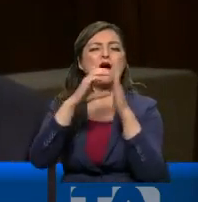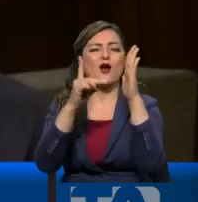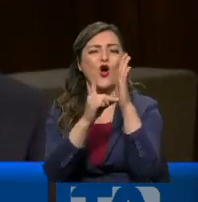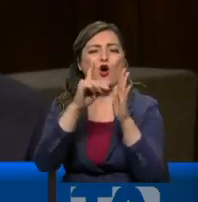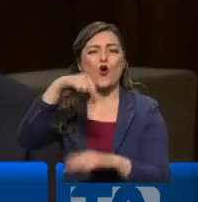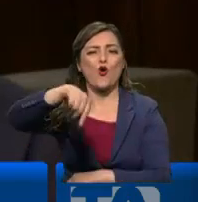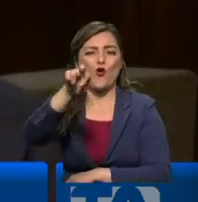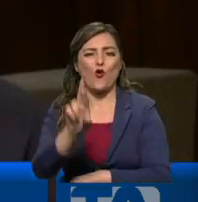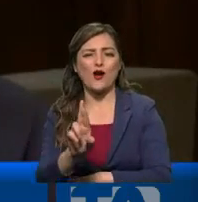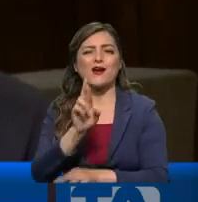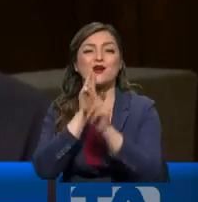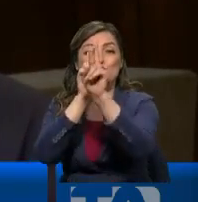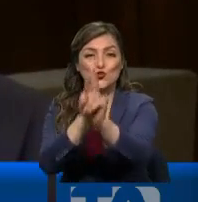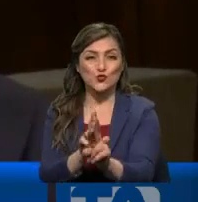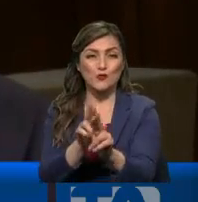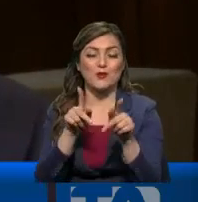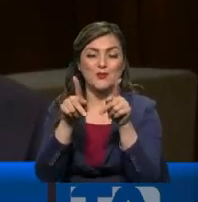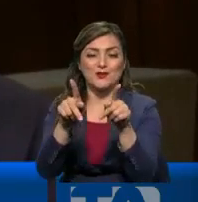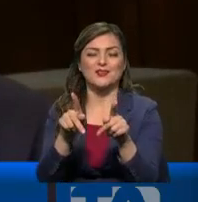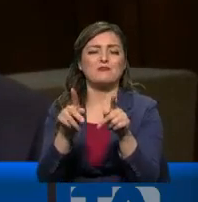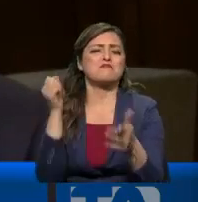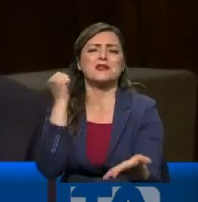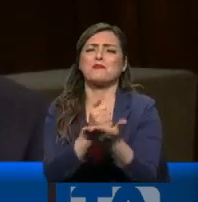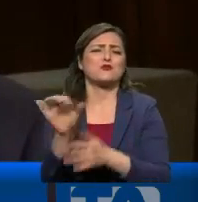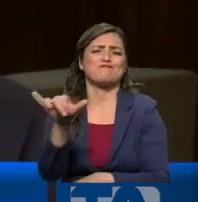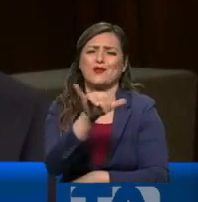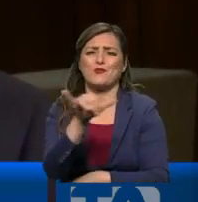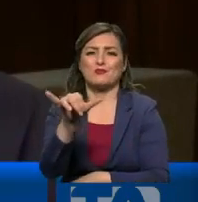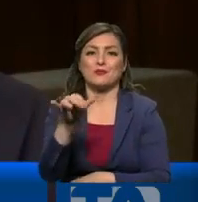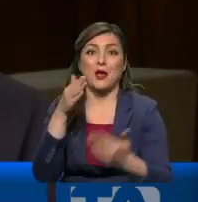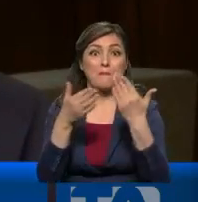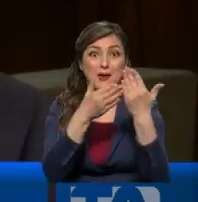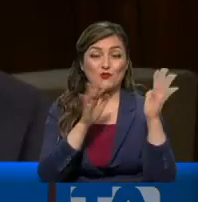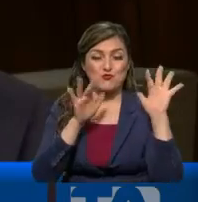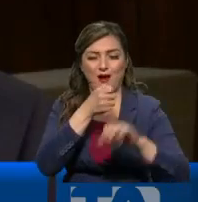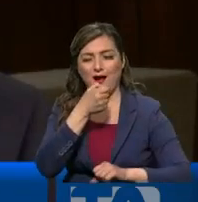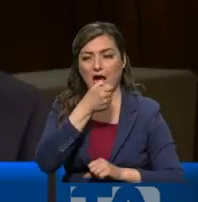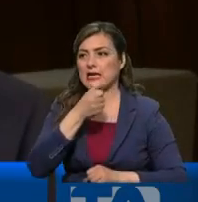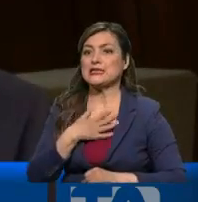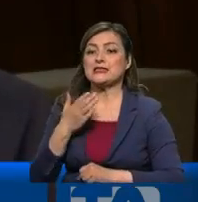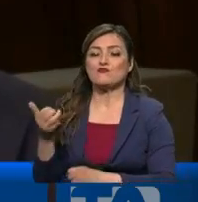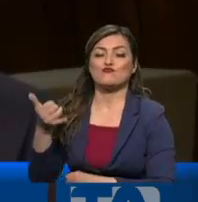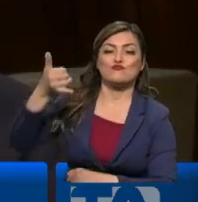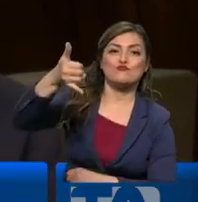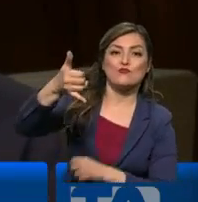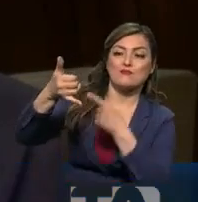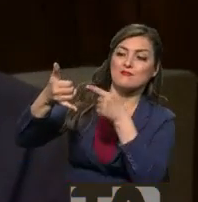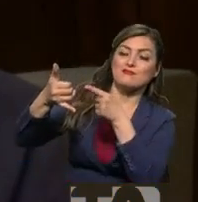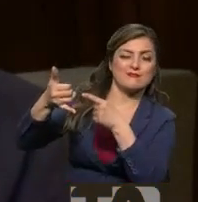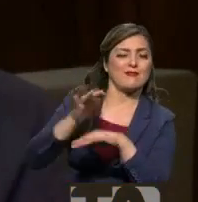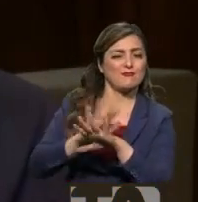el resultado le permite, como un pasaporte, estar habilitado a asistir a eventos o